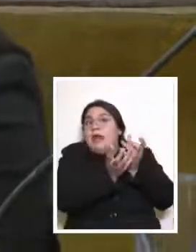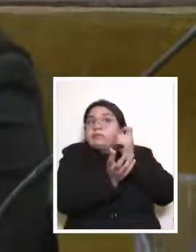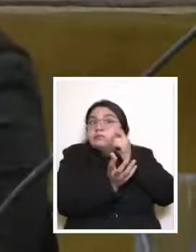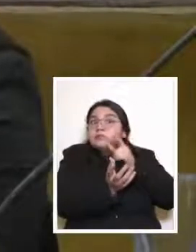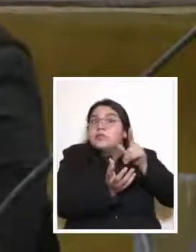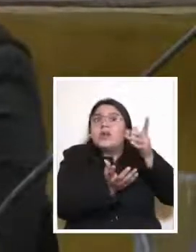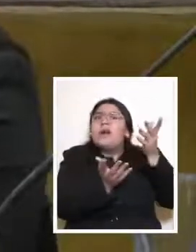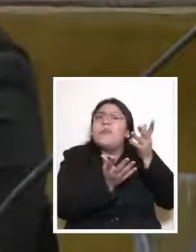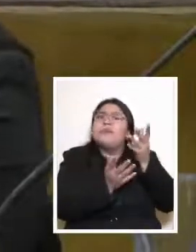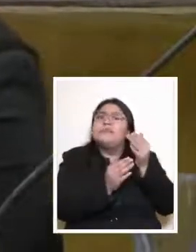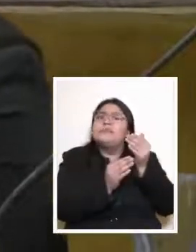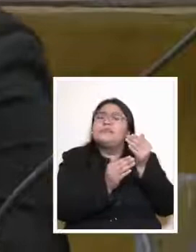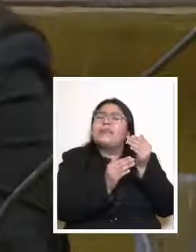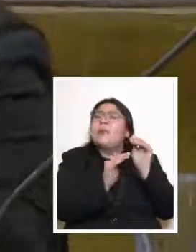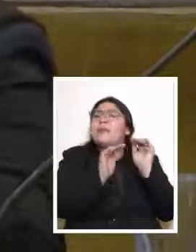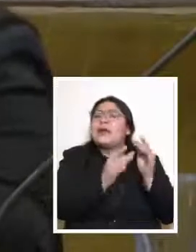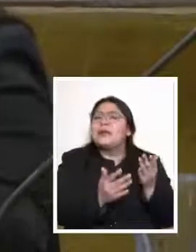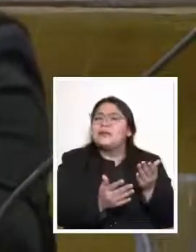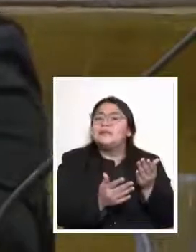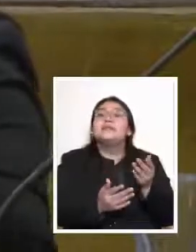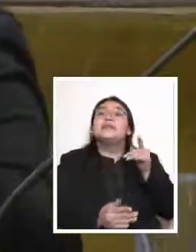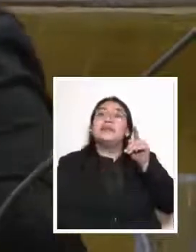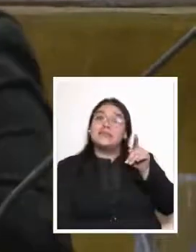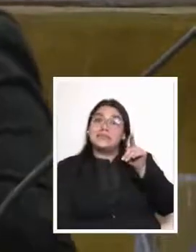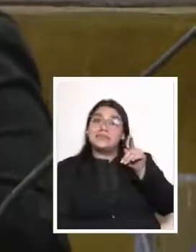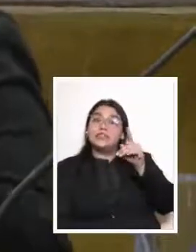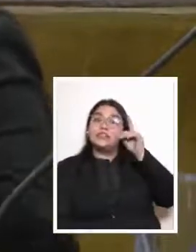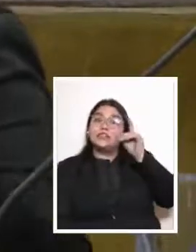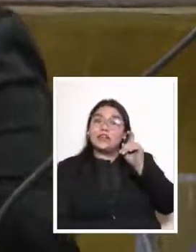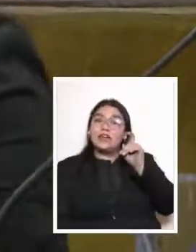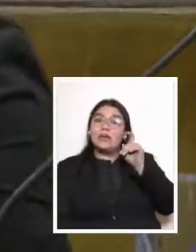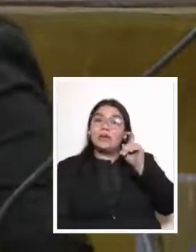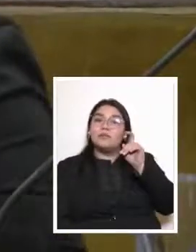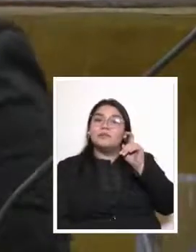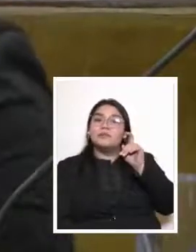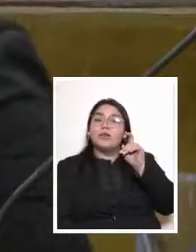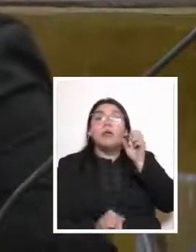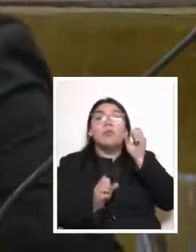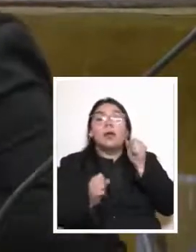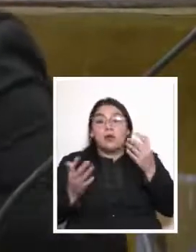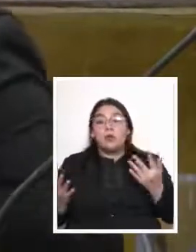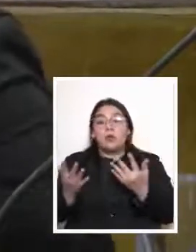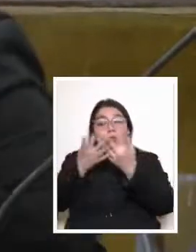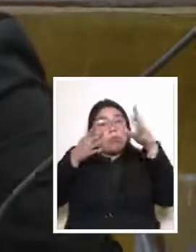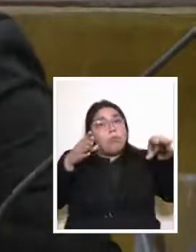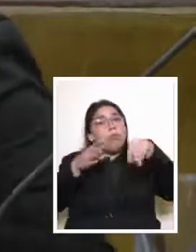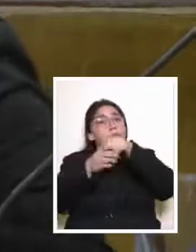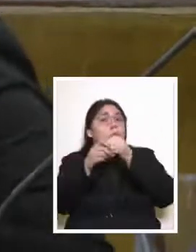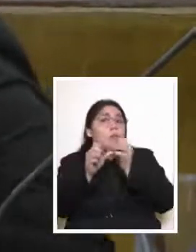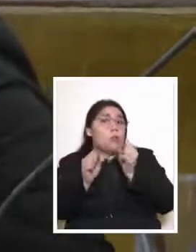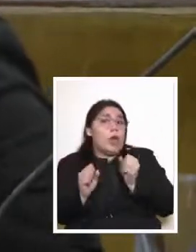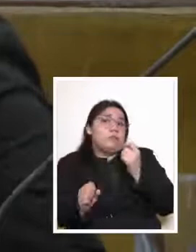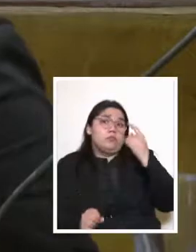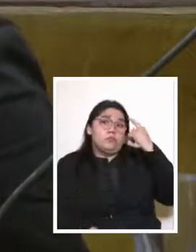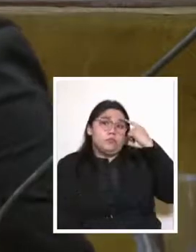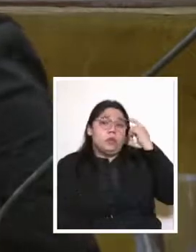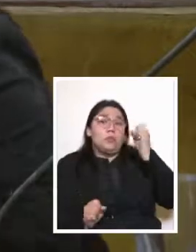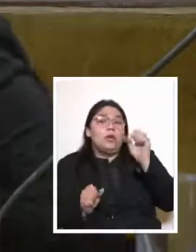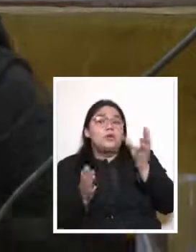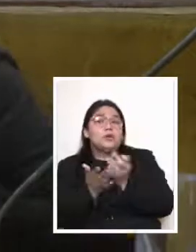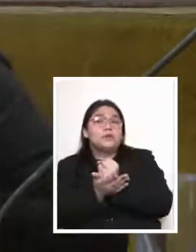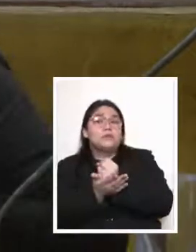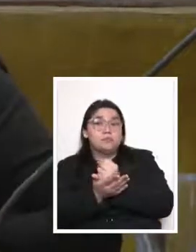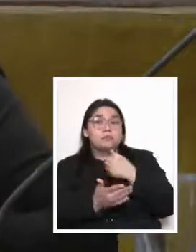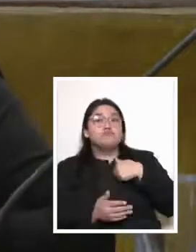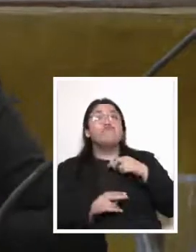Entonces, yo creo que esa cosmovisión local se puede incorporar en el currículum, se puede lograr. Yo